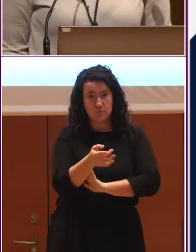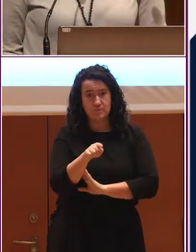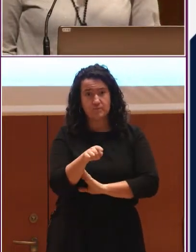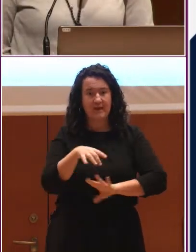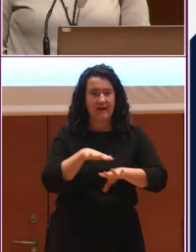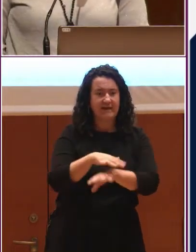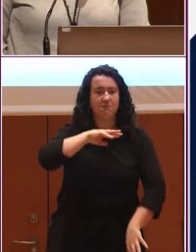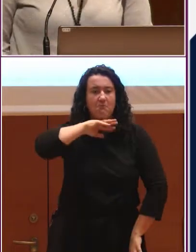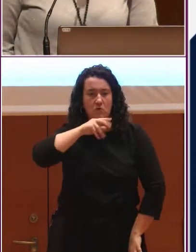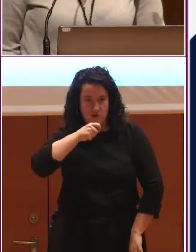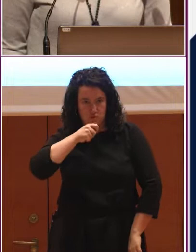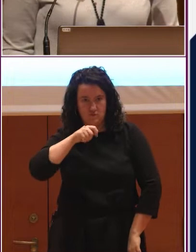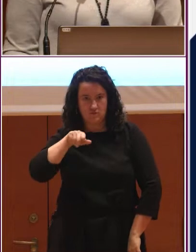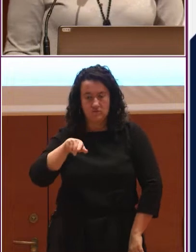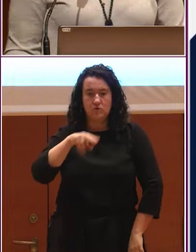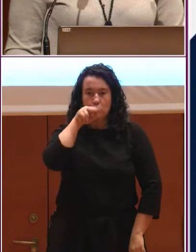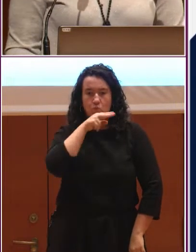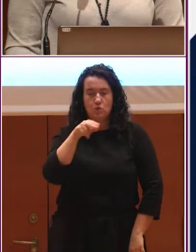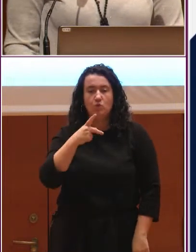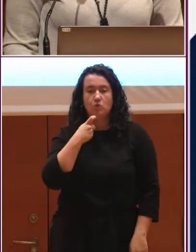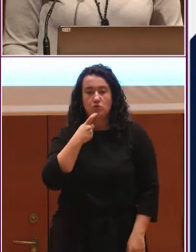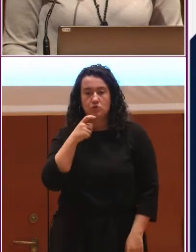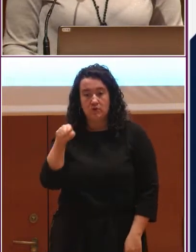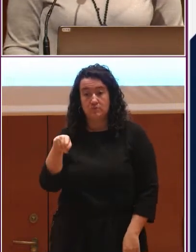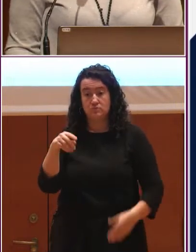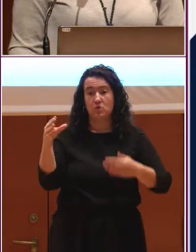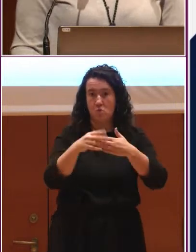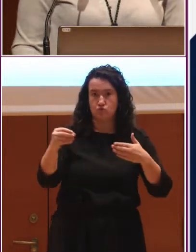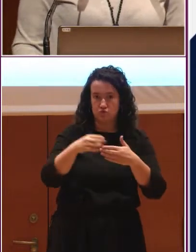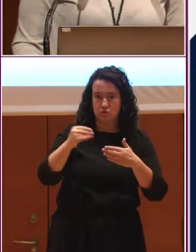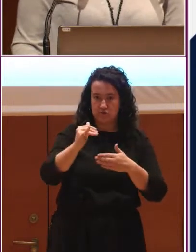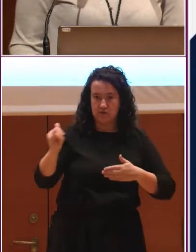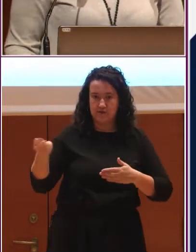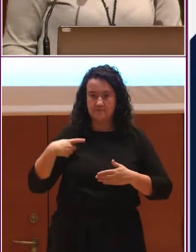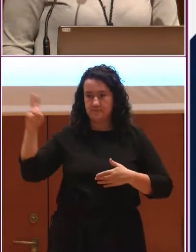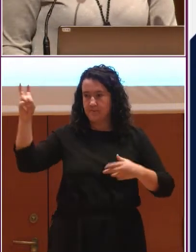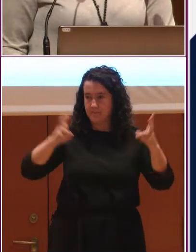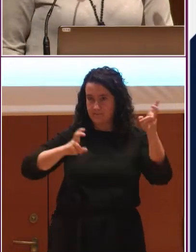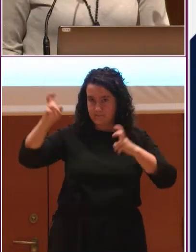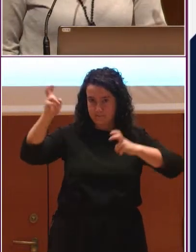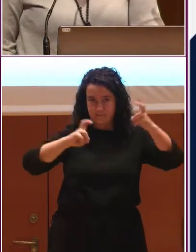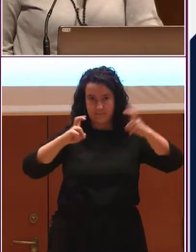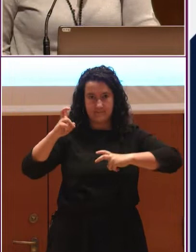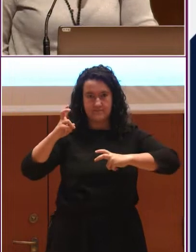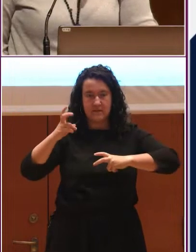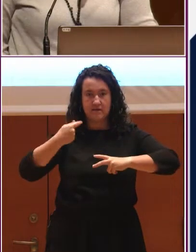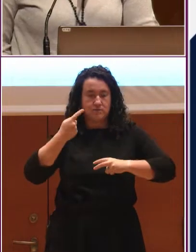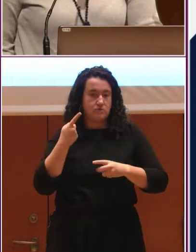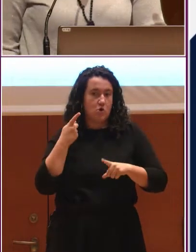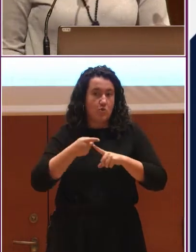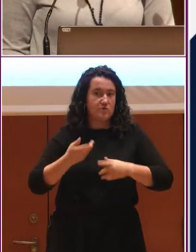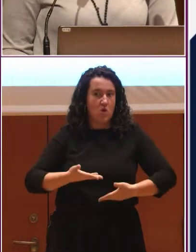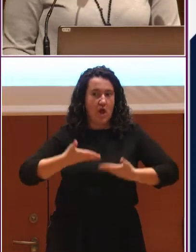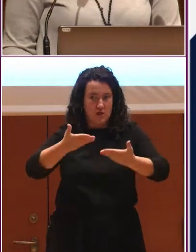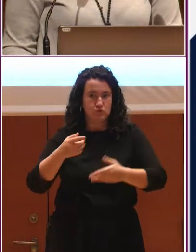morada dónde nació bueno nosotras quisimos crear una red morada